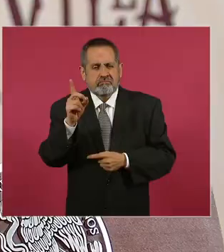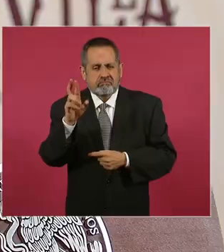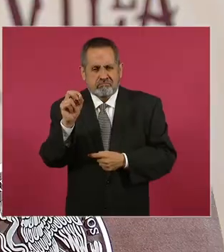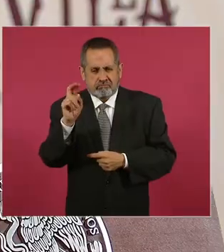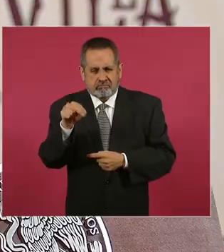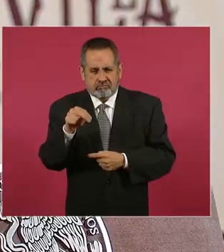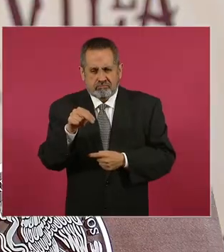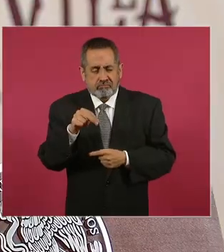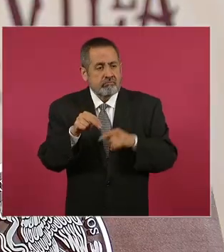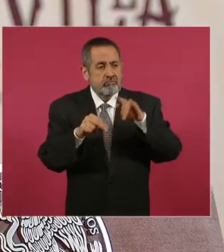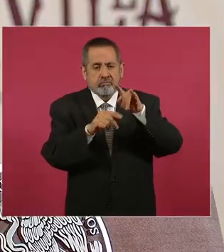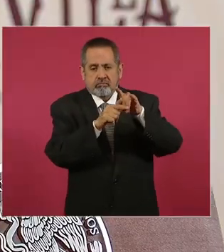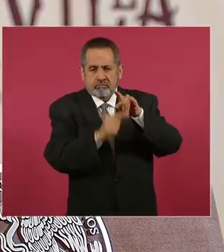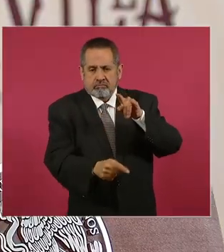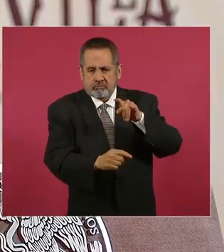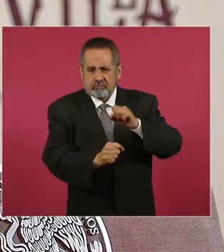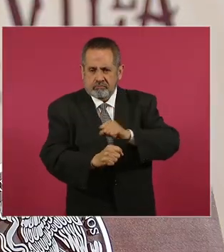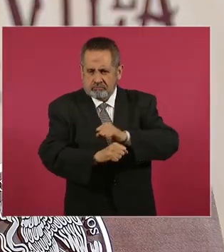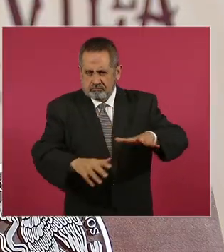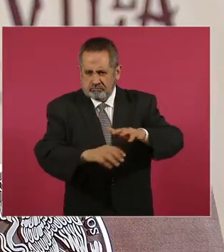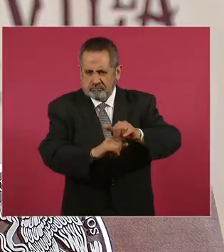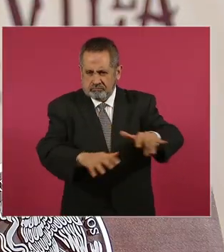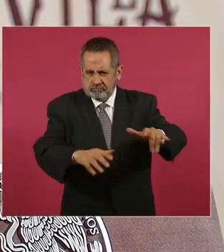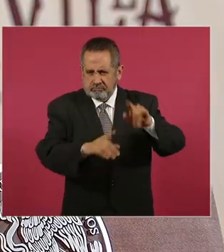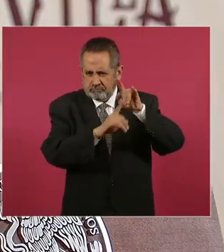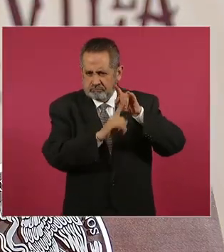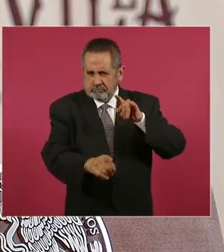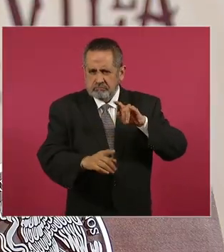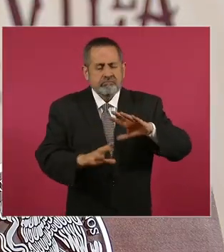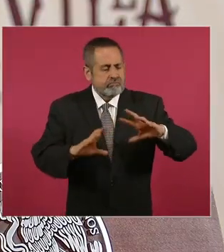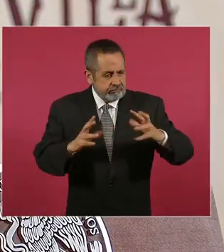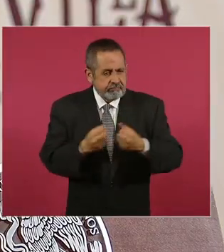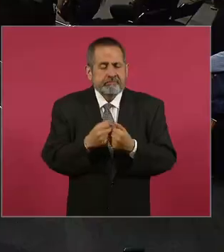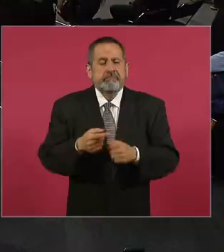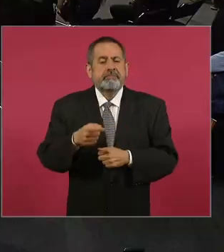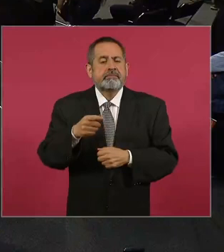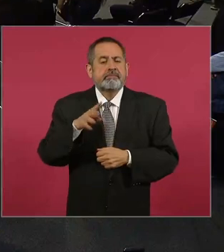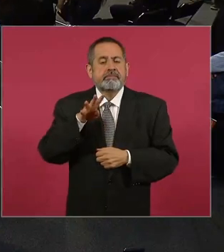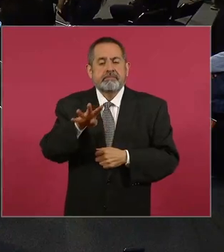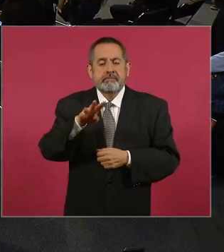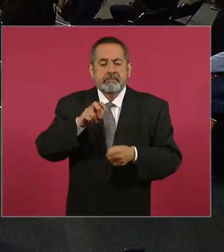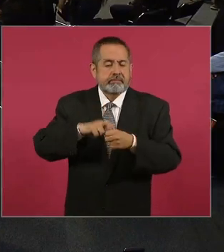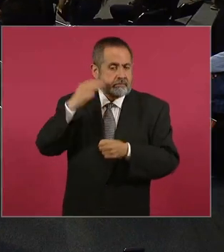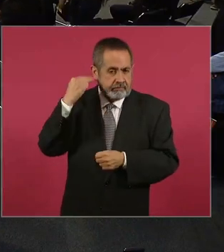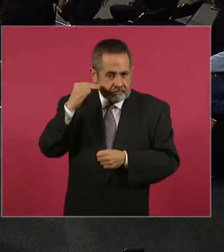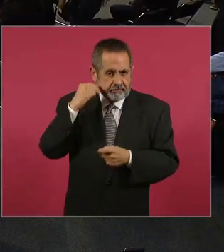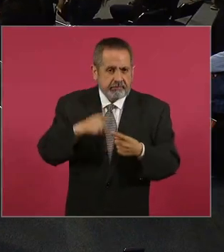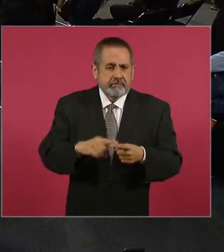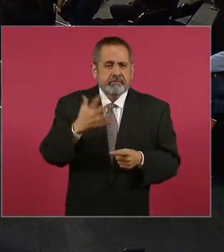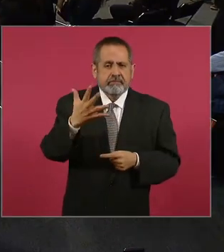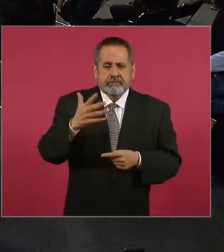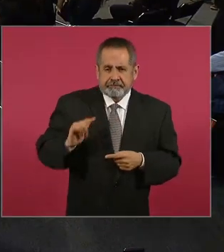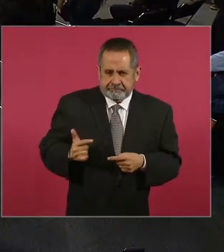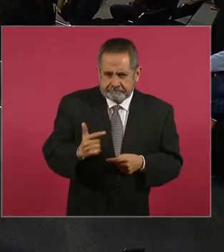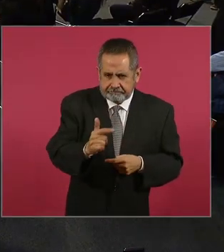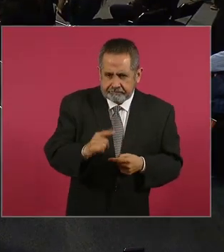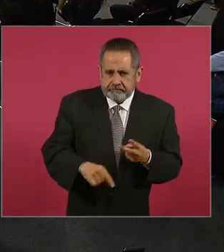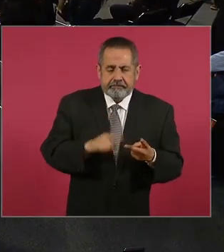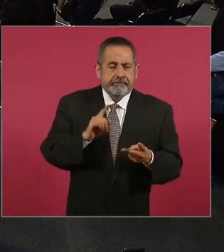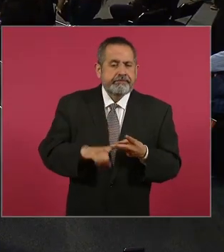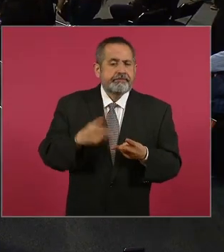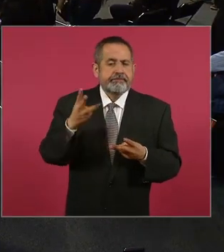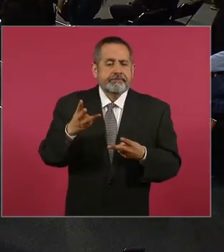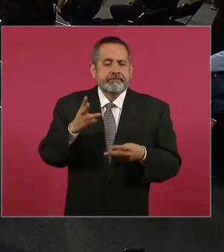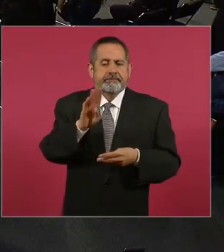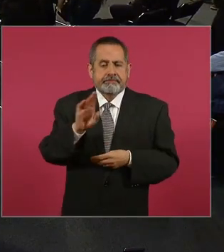con artefactos explosivos, se han asegurado 19 en Michoacán, 5 en Guanajuato, 3 en